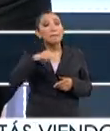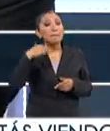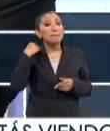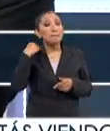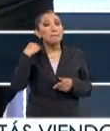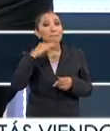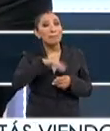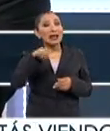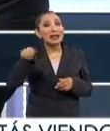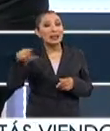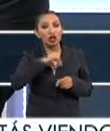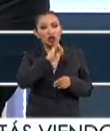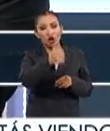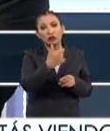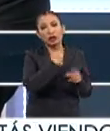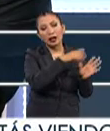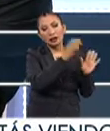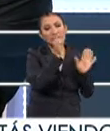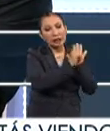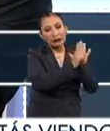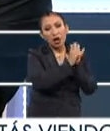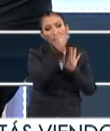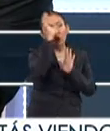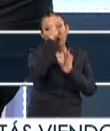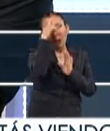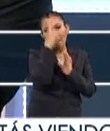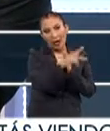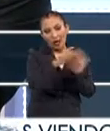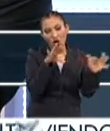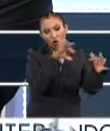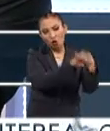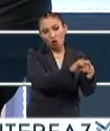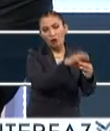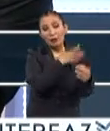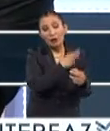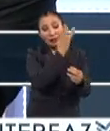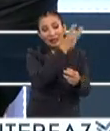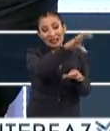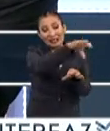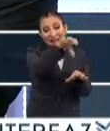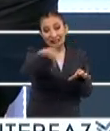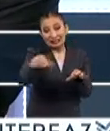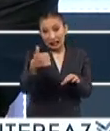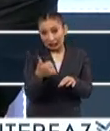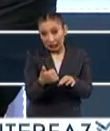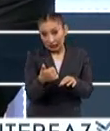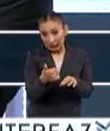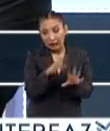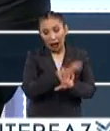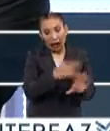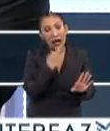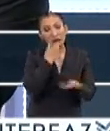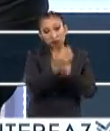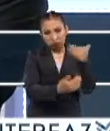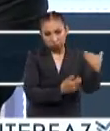señal internacional a través de onda corta que se llama Cultura México. Es decir, ahora tenemos 3 de las 6 ya